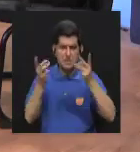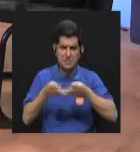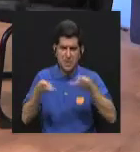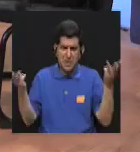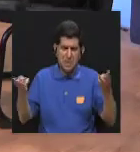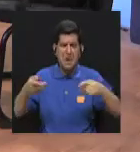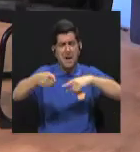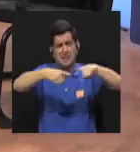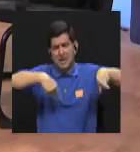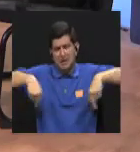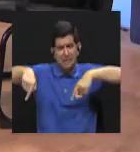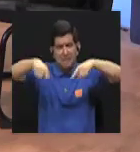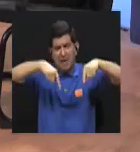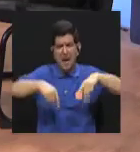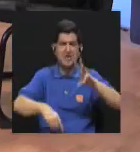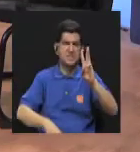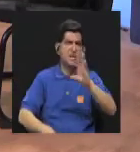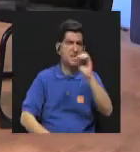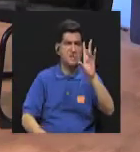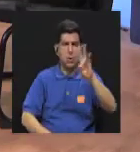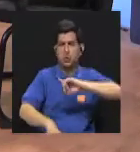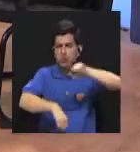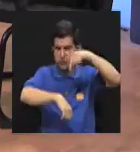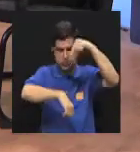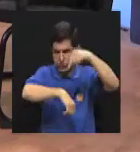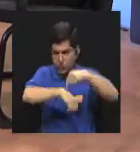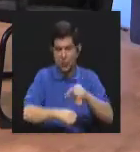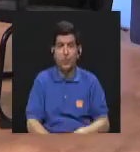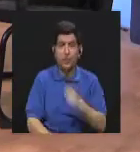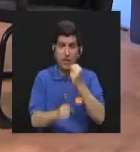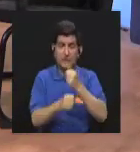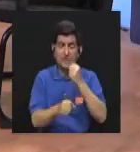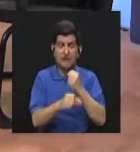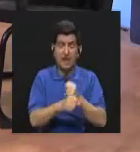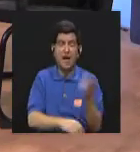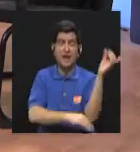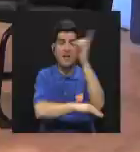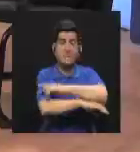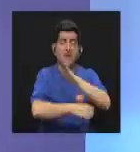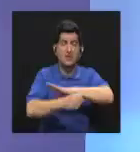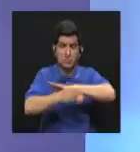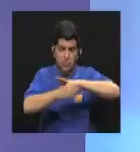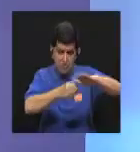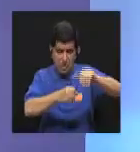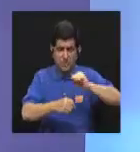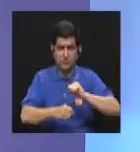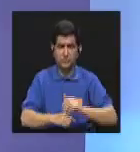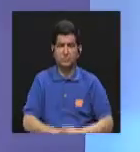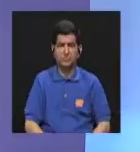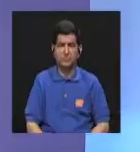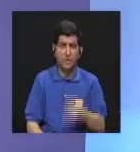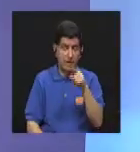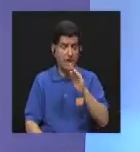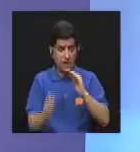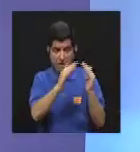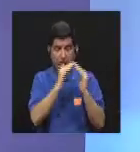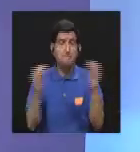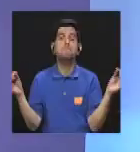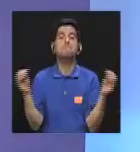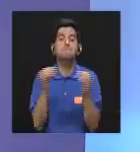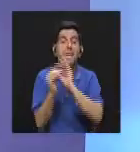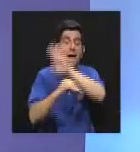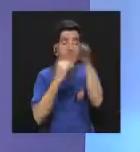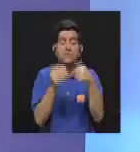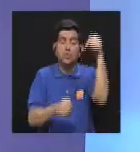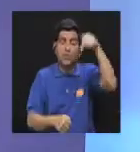grabación eran 6-7 horas de material y trabajábamos días completos en la comunidad, más todo lo que